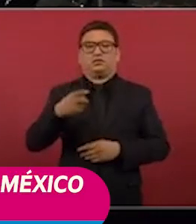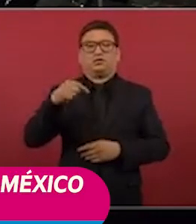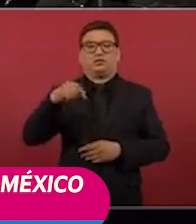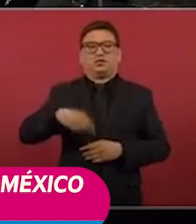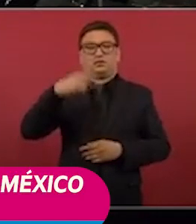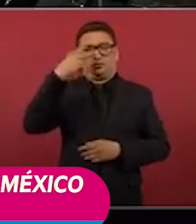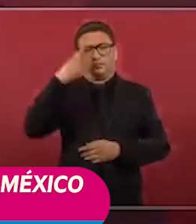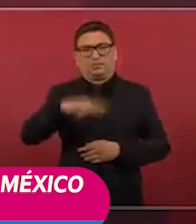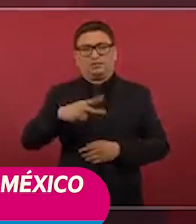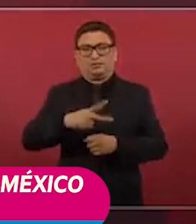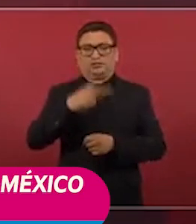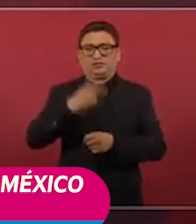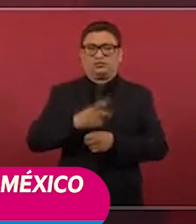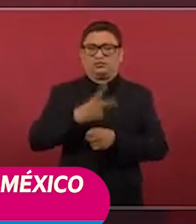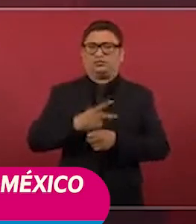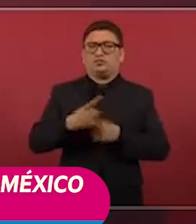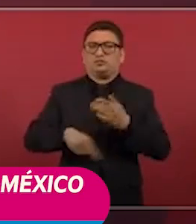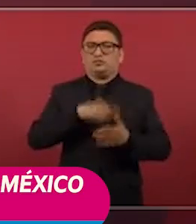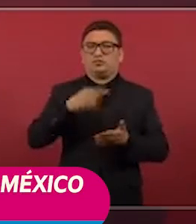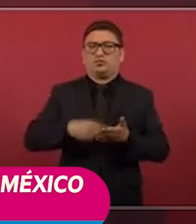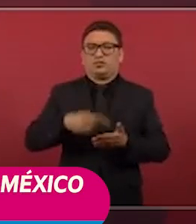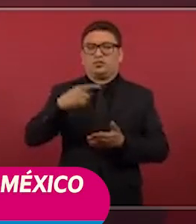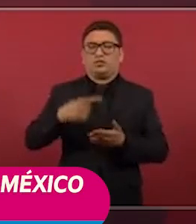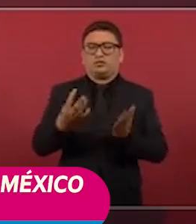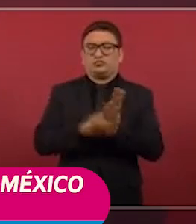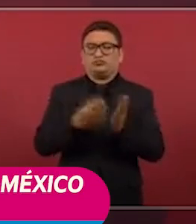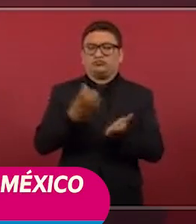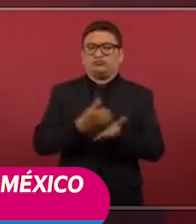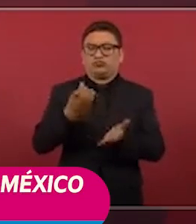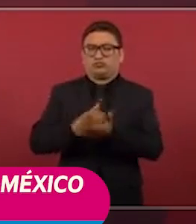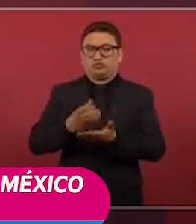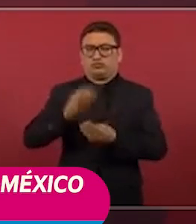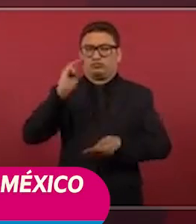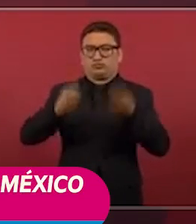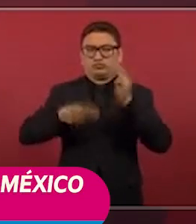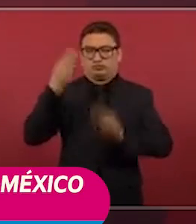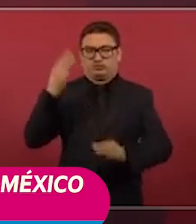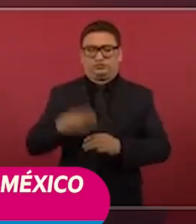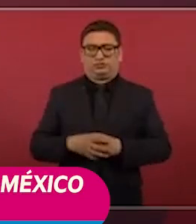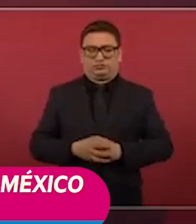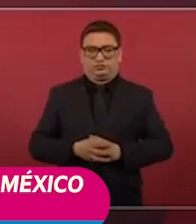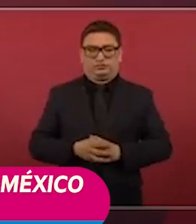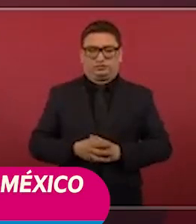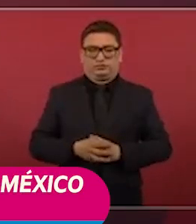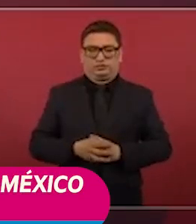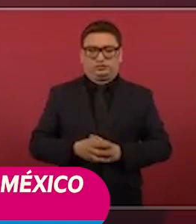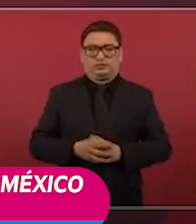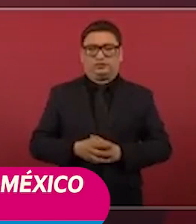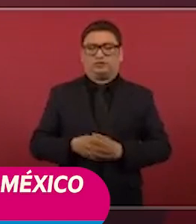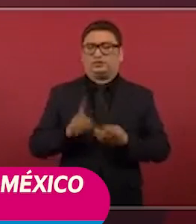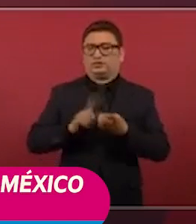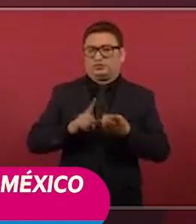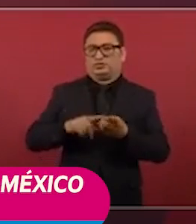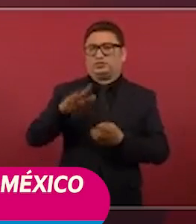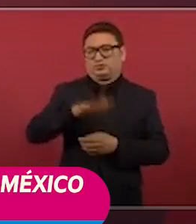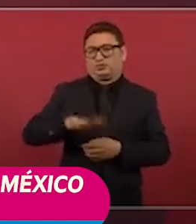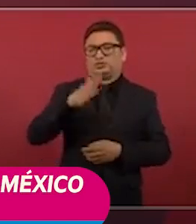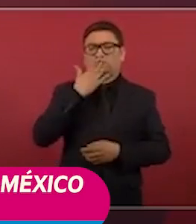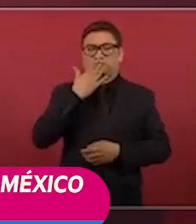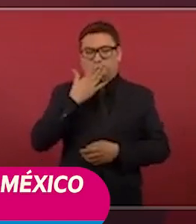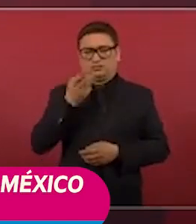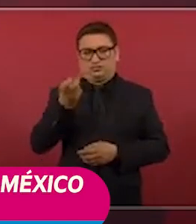es el segundo productor de cobre en el mundo y está en Sonora el